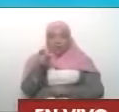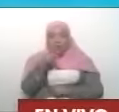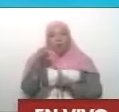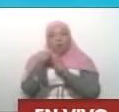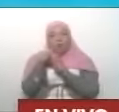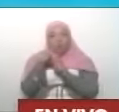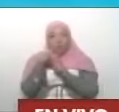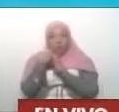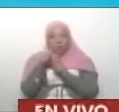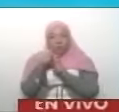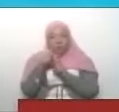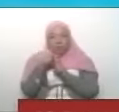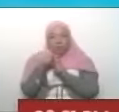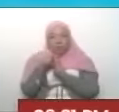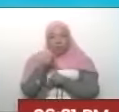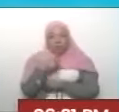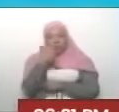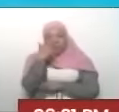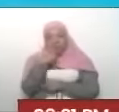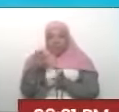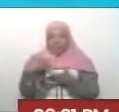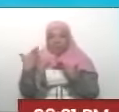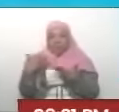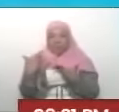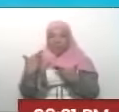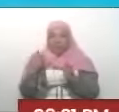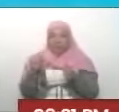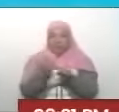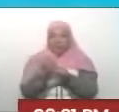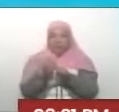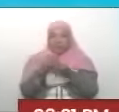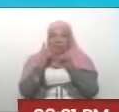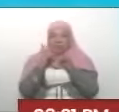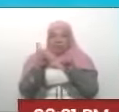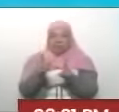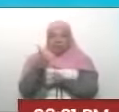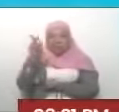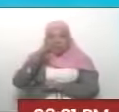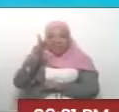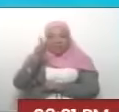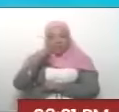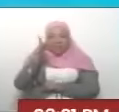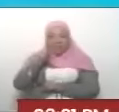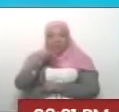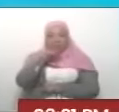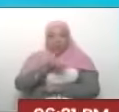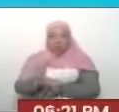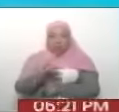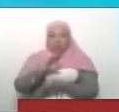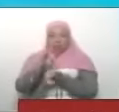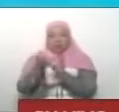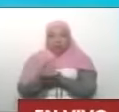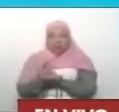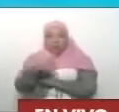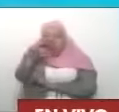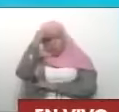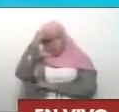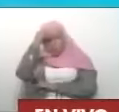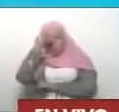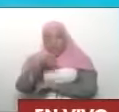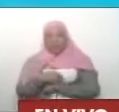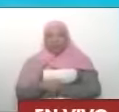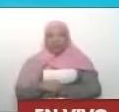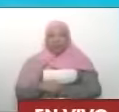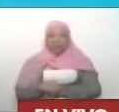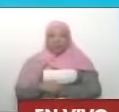frase que a mí me entusiasmó mucho cuando decidí que mi vocación era también el aprender y enseñar historia,